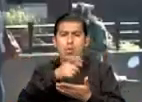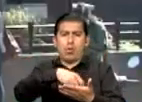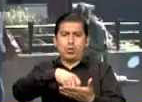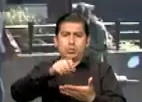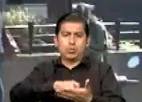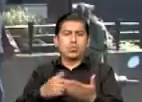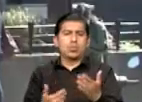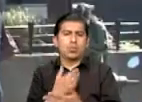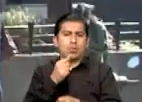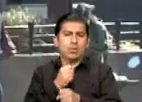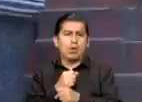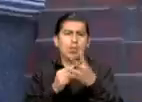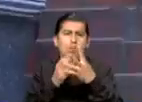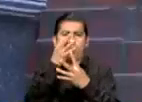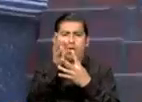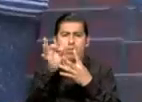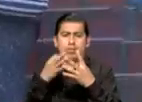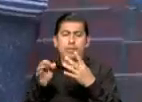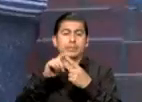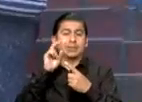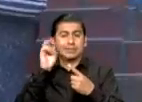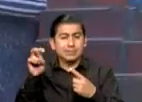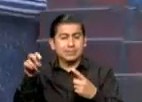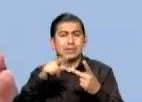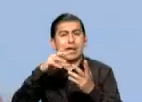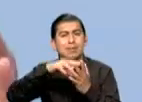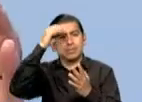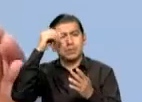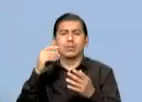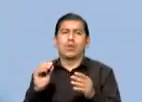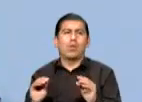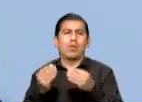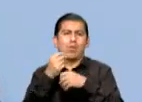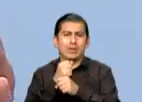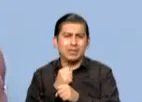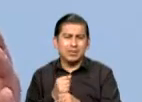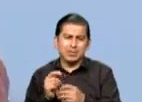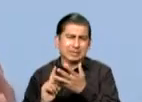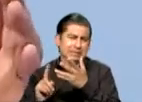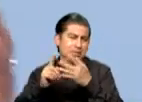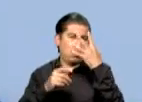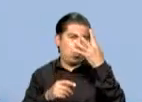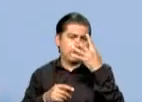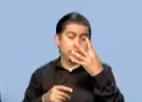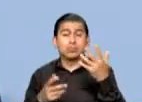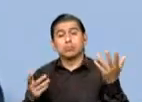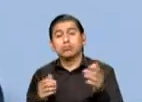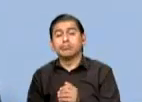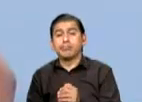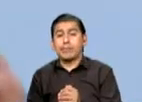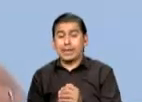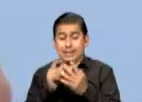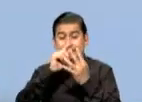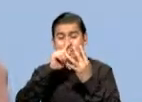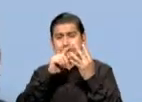a impulsar el sector productivo, turístico, de emprendimiento y contrato joven. Entonces, cada una de estas áreas o de estos sectores de la